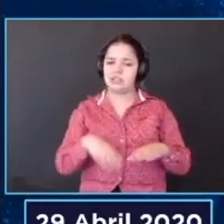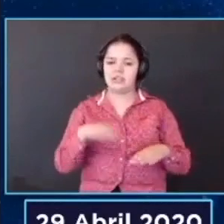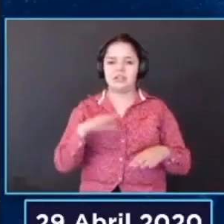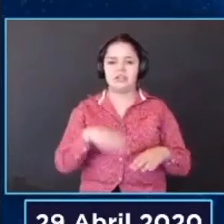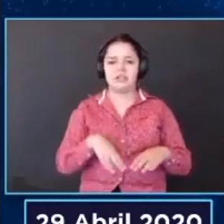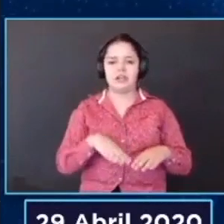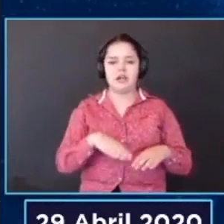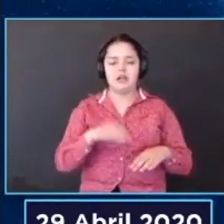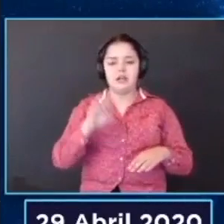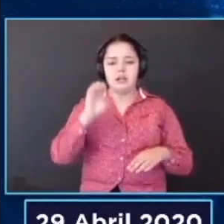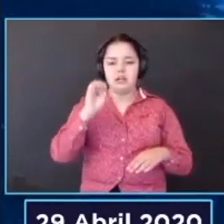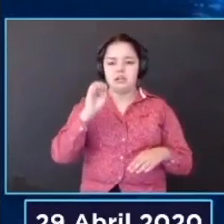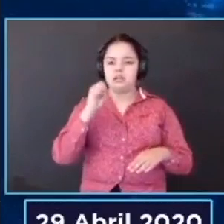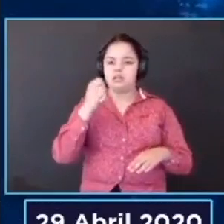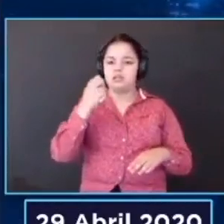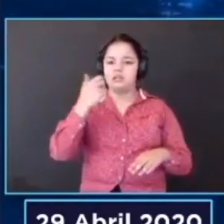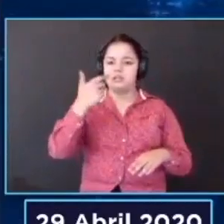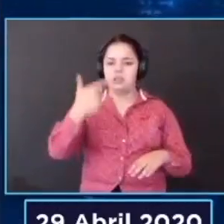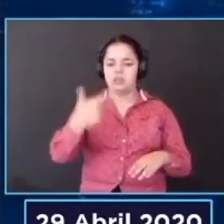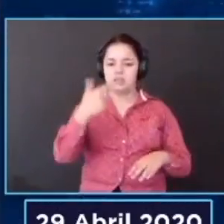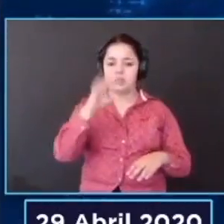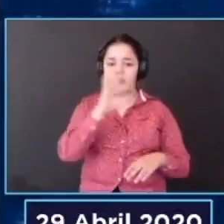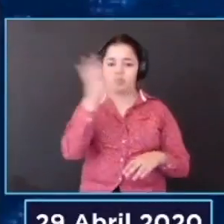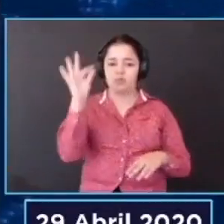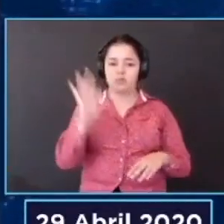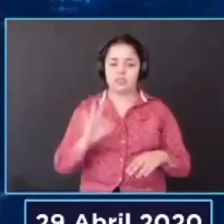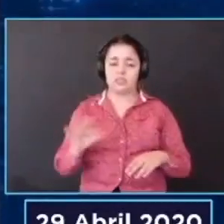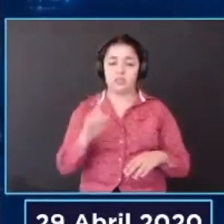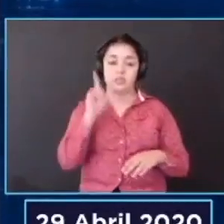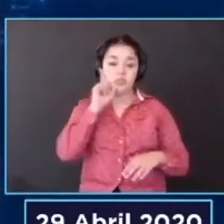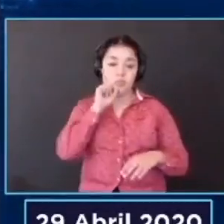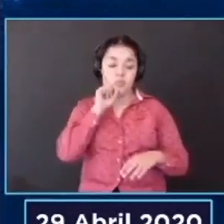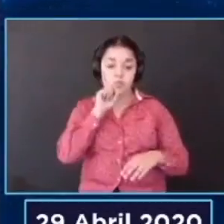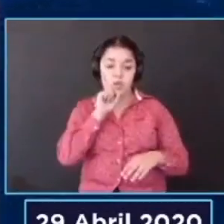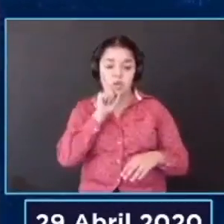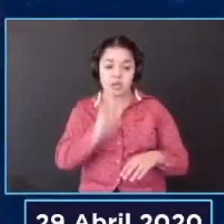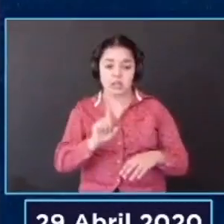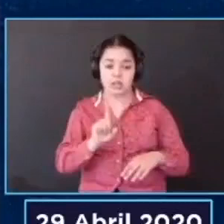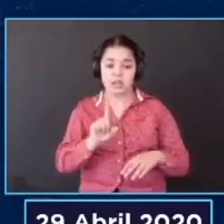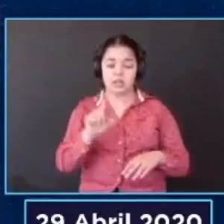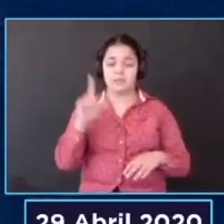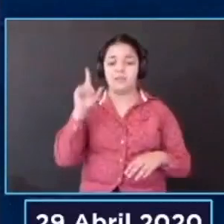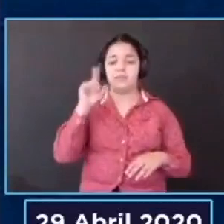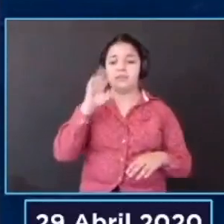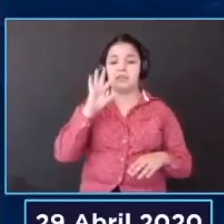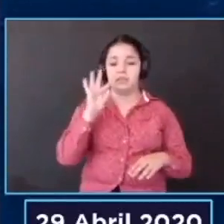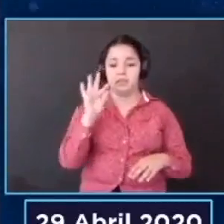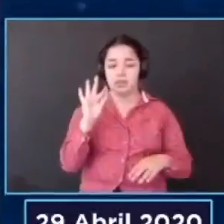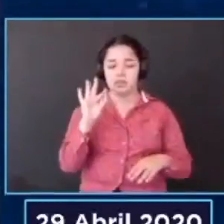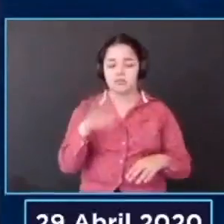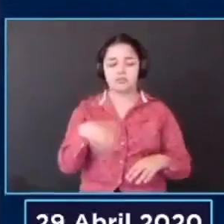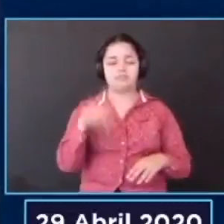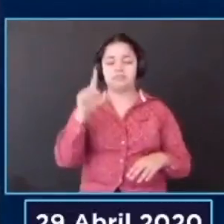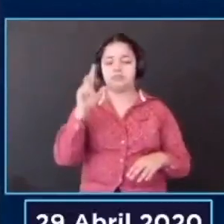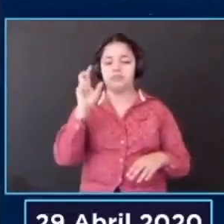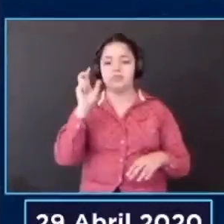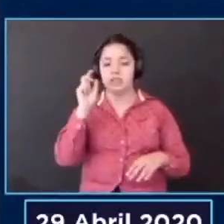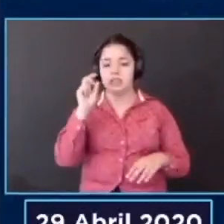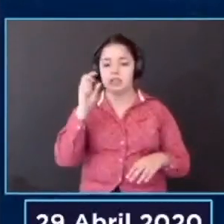de 33% que son las mujeres. Y esta diferencia, hablábamos ayer, se debe también a la